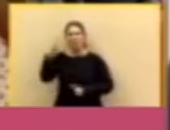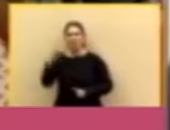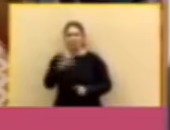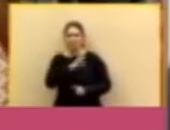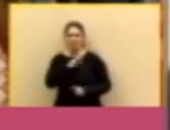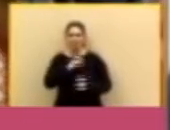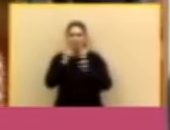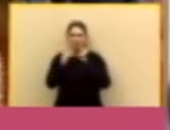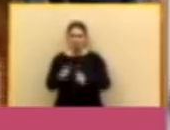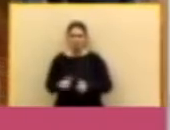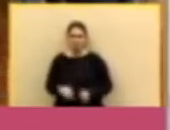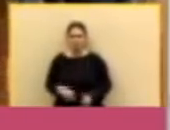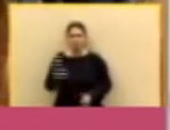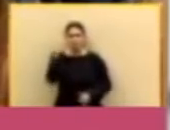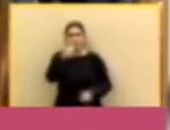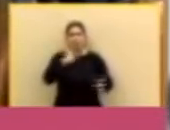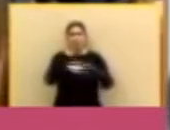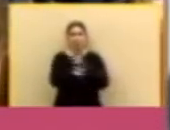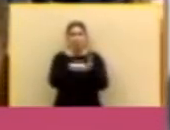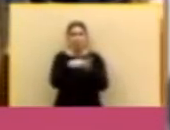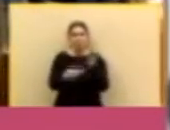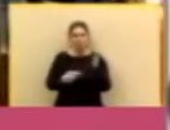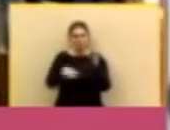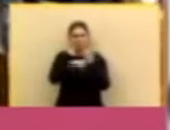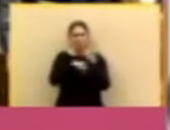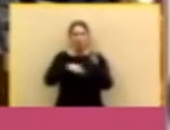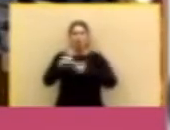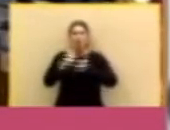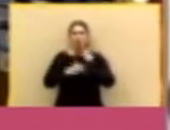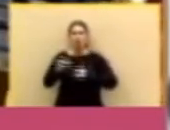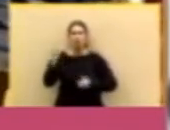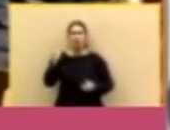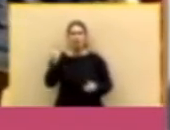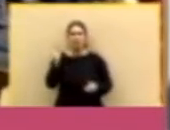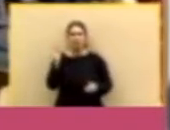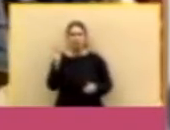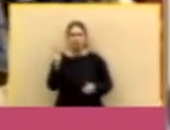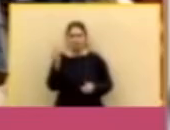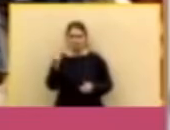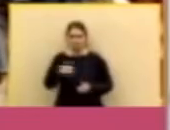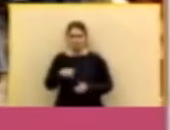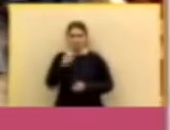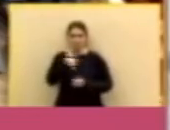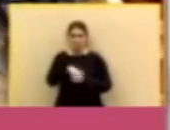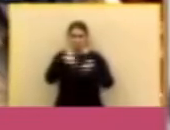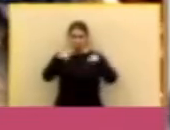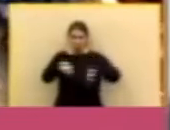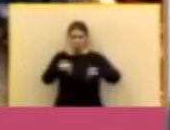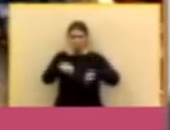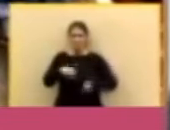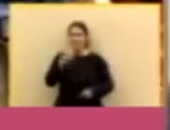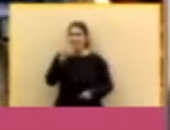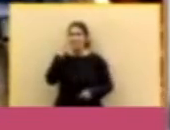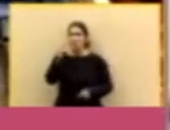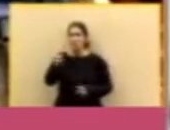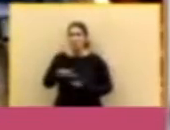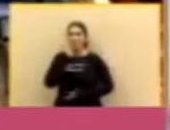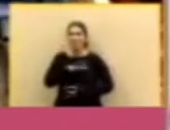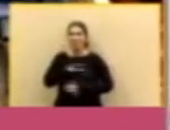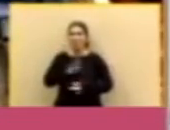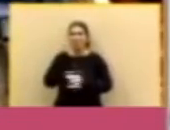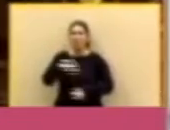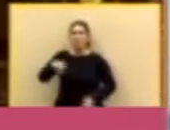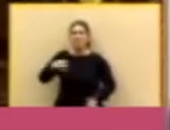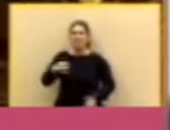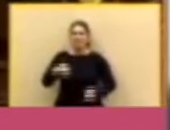me preocupa personalmente, porque están diciendo que eso es que el Partido Popular se está abriendo a negociar pues la reforma